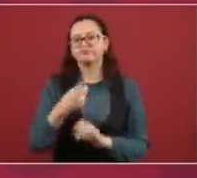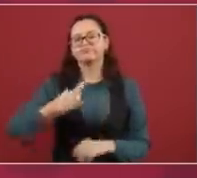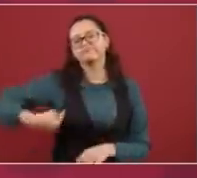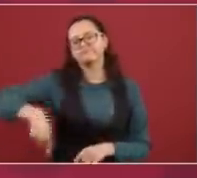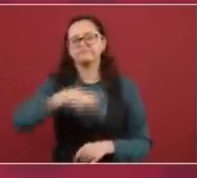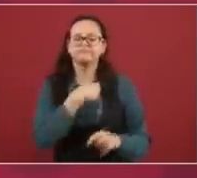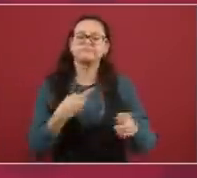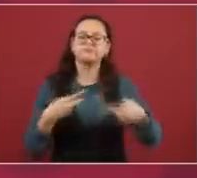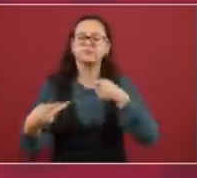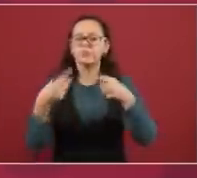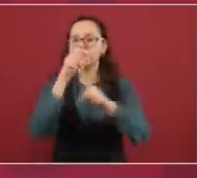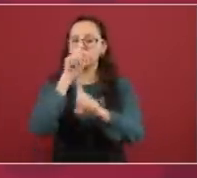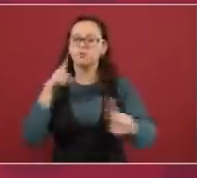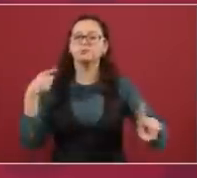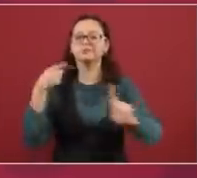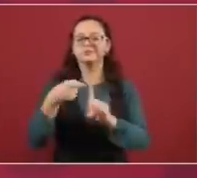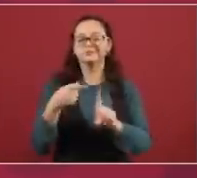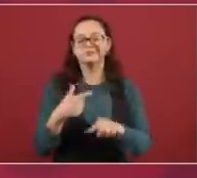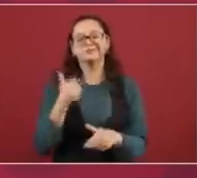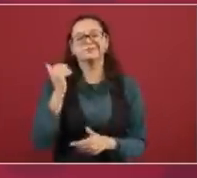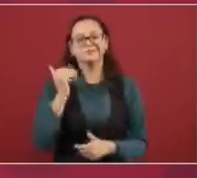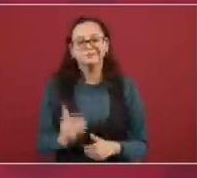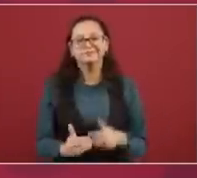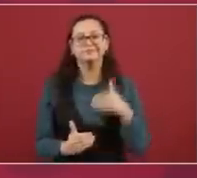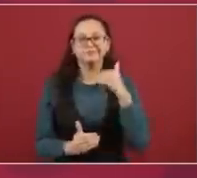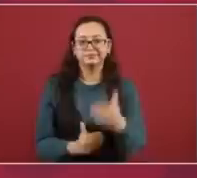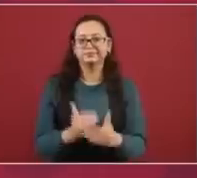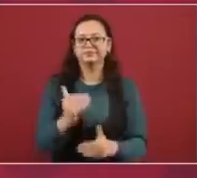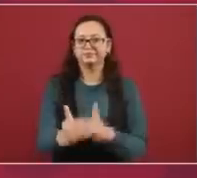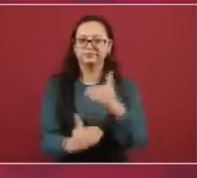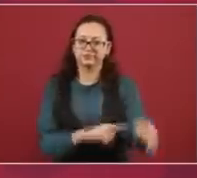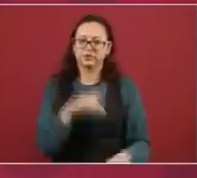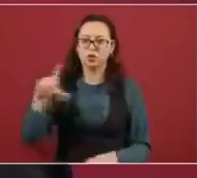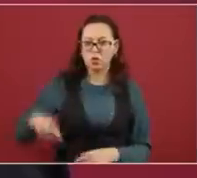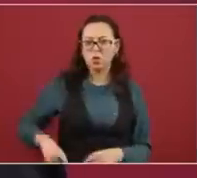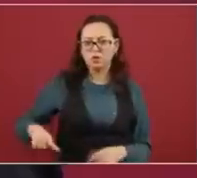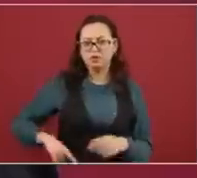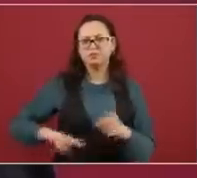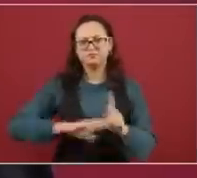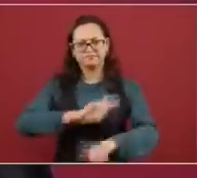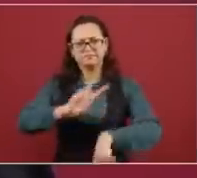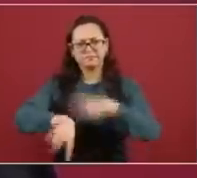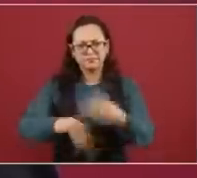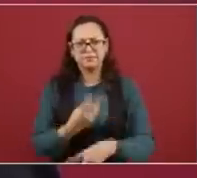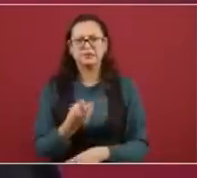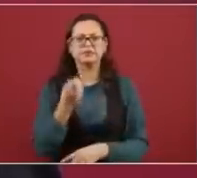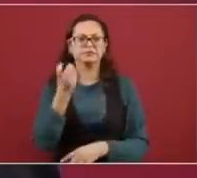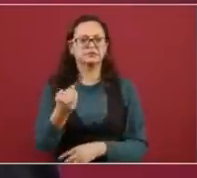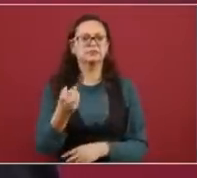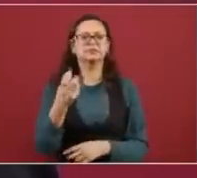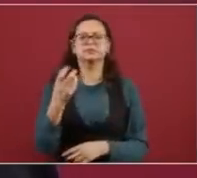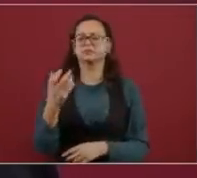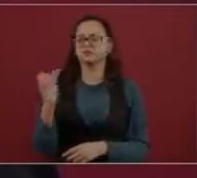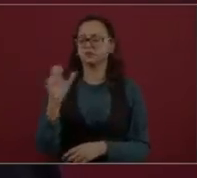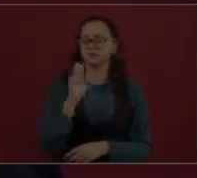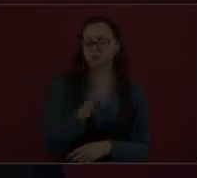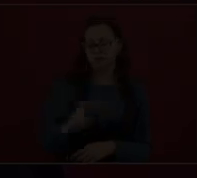También anunció que el domingo inaugurará en Acapulco, Guerrero, el tianguis turístico. Con información de Verónica Torres Lizama, Notimex.